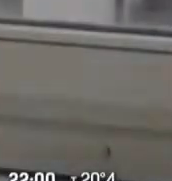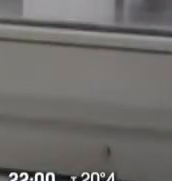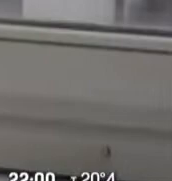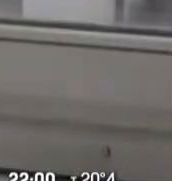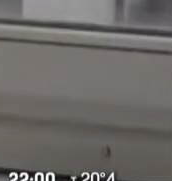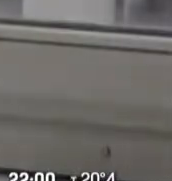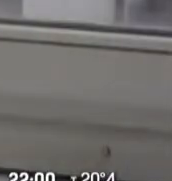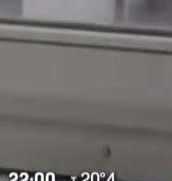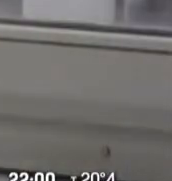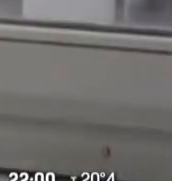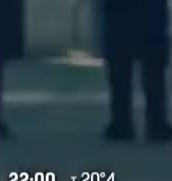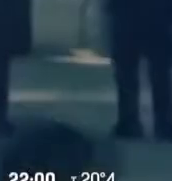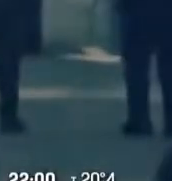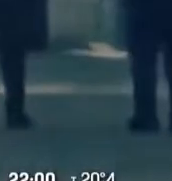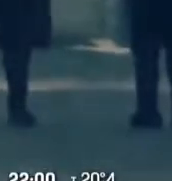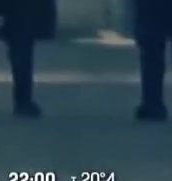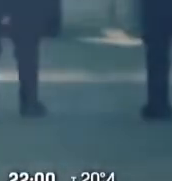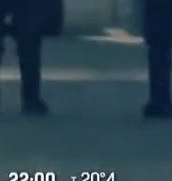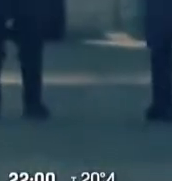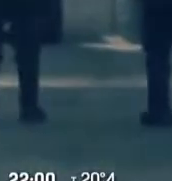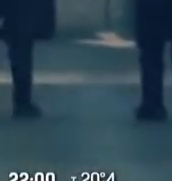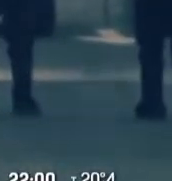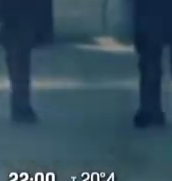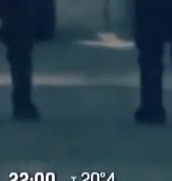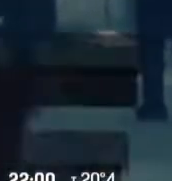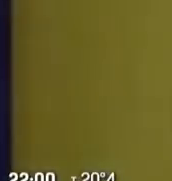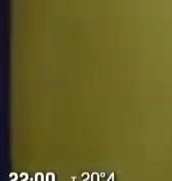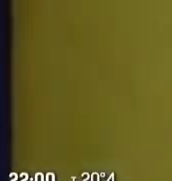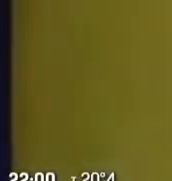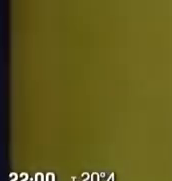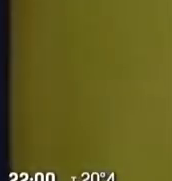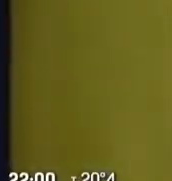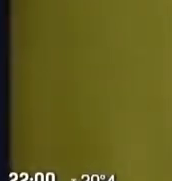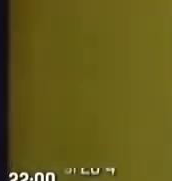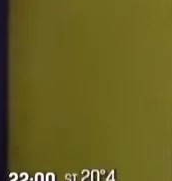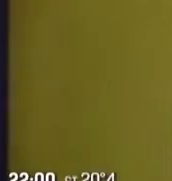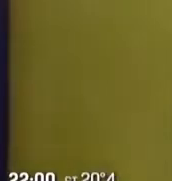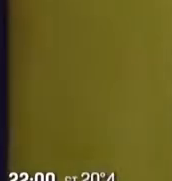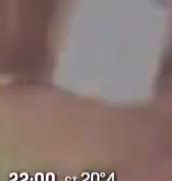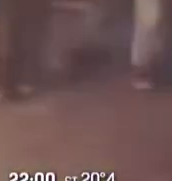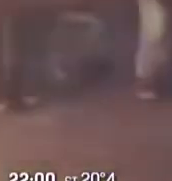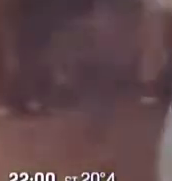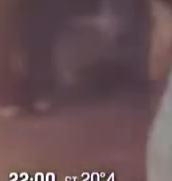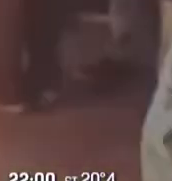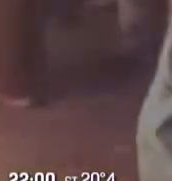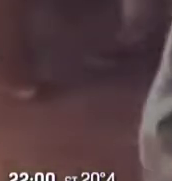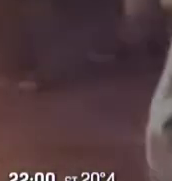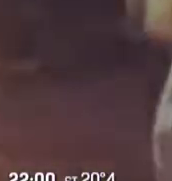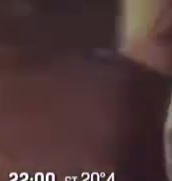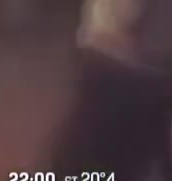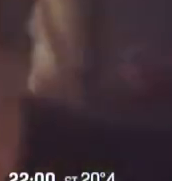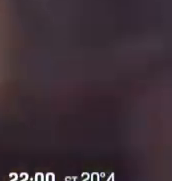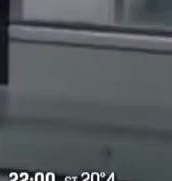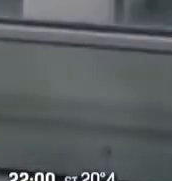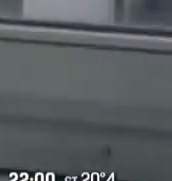Son tan mentirosos que se contradicen ellos mismos, ¿no? Decían que el correísmo estaba aniquilado, destruido. Ahora soy tan poderoso que desde Bruselas con iPhone